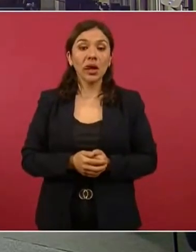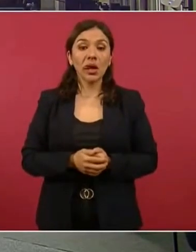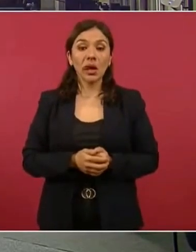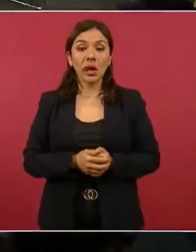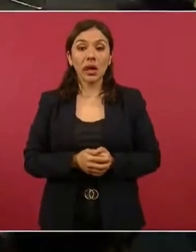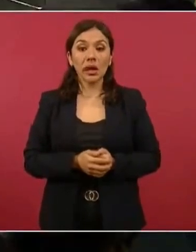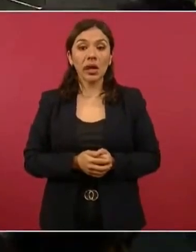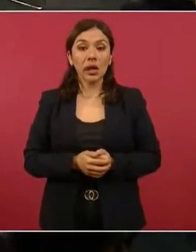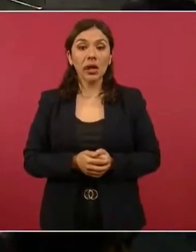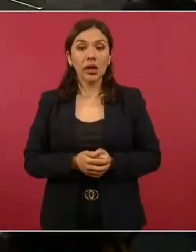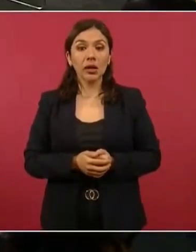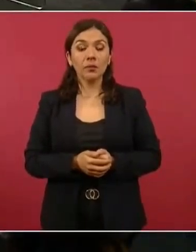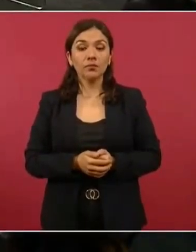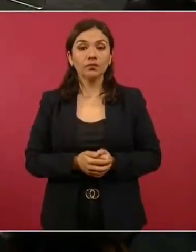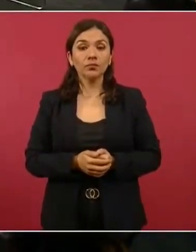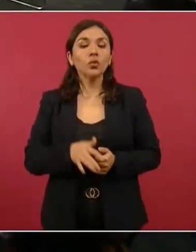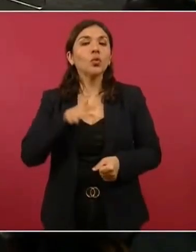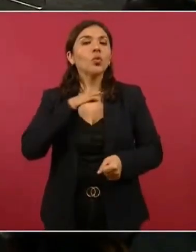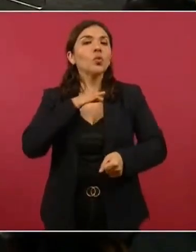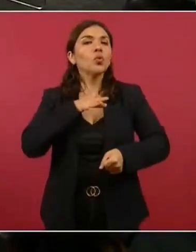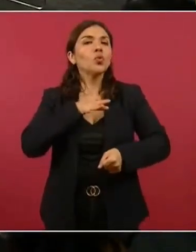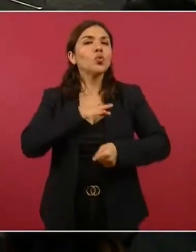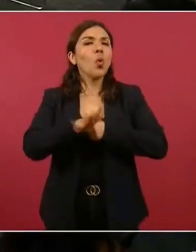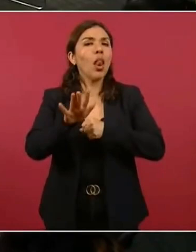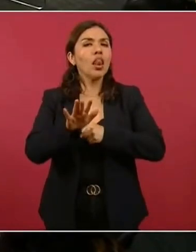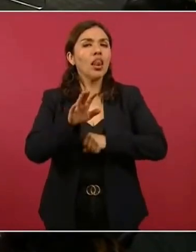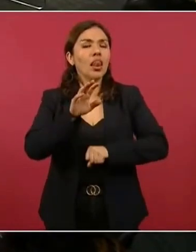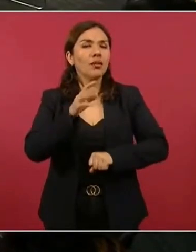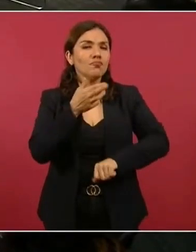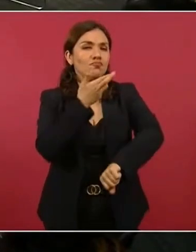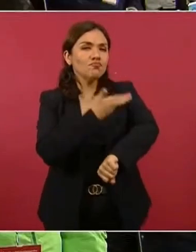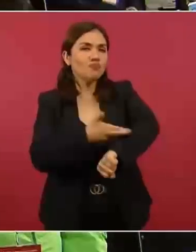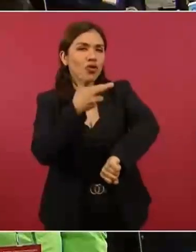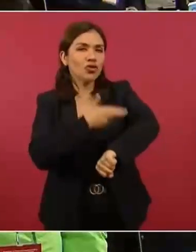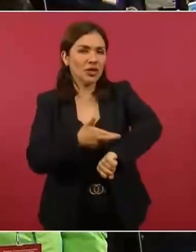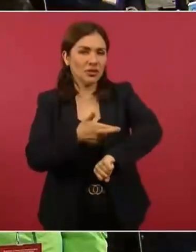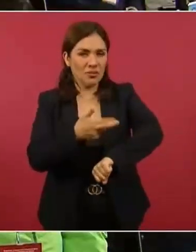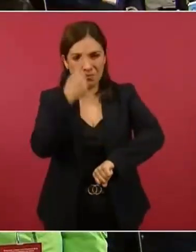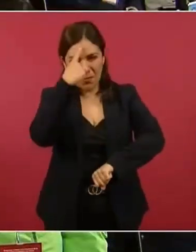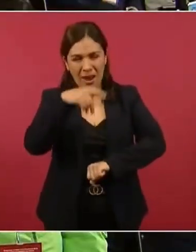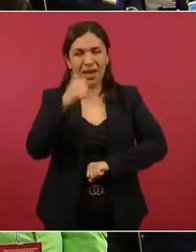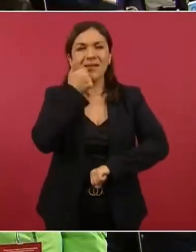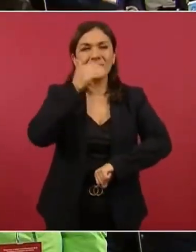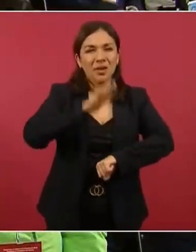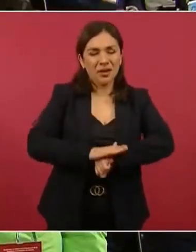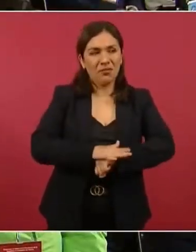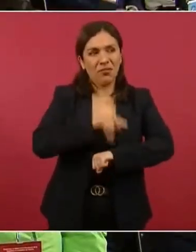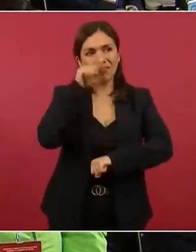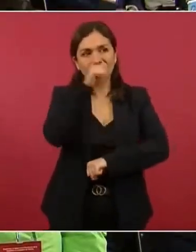¿Qué proceso administrativo está haciendo la COFEPRIS con